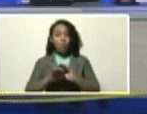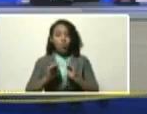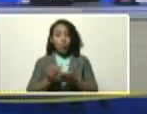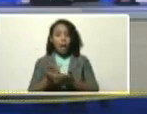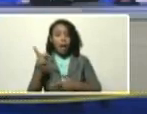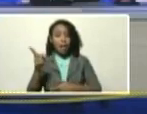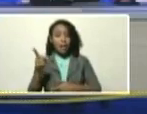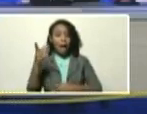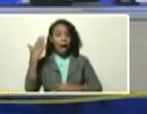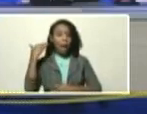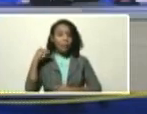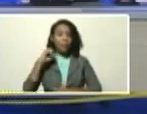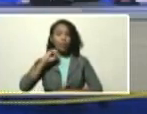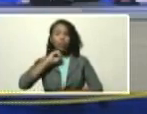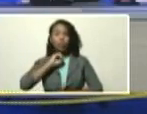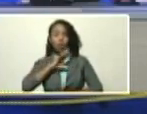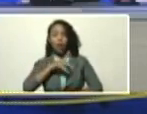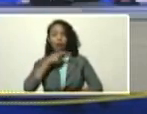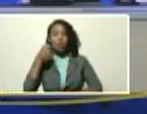rusa.